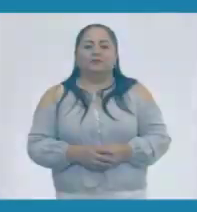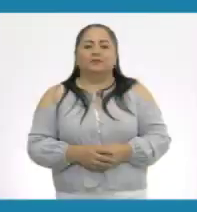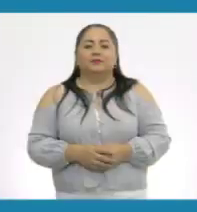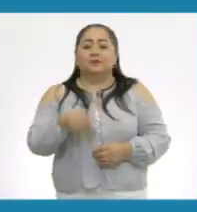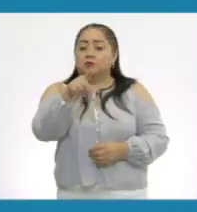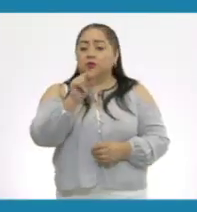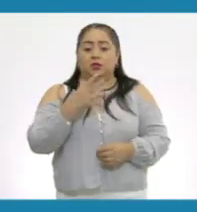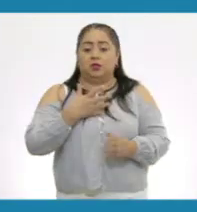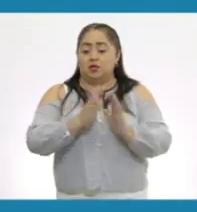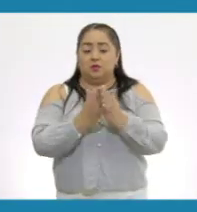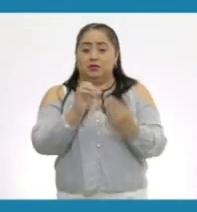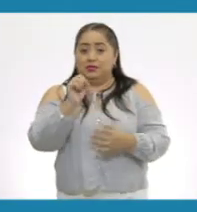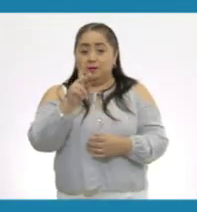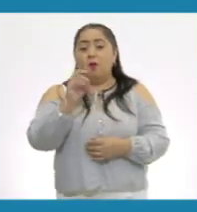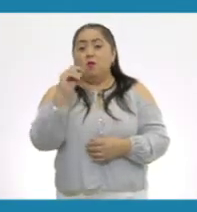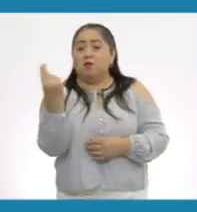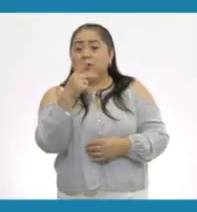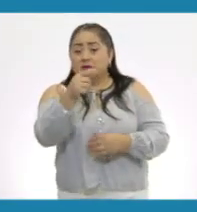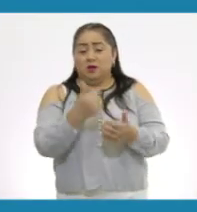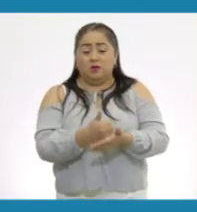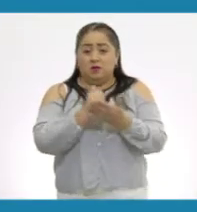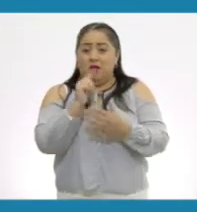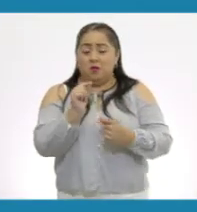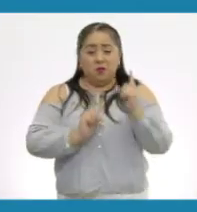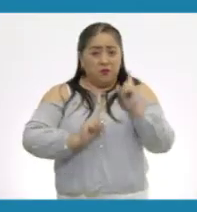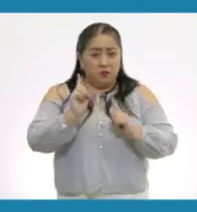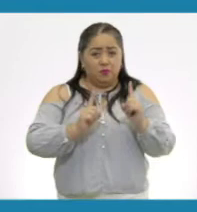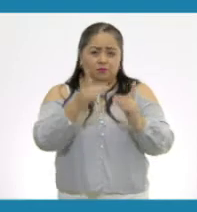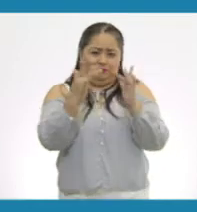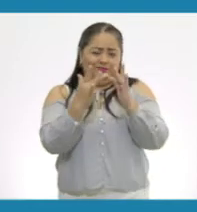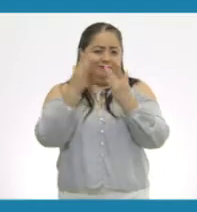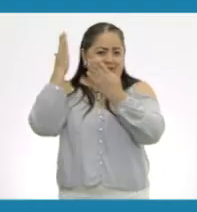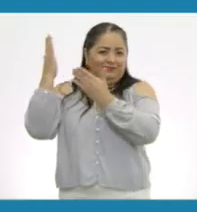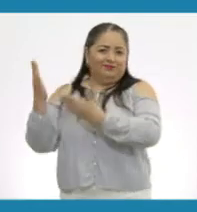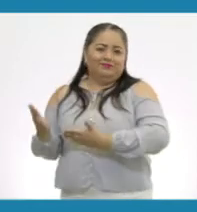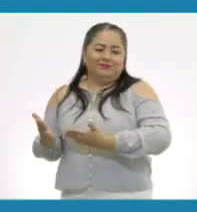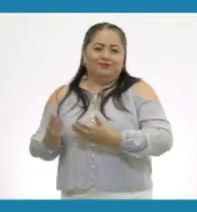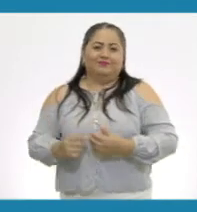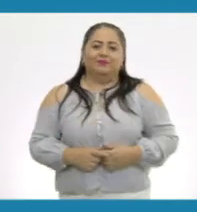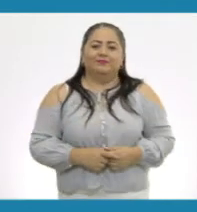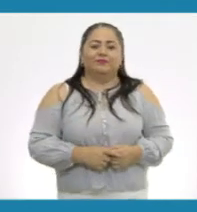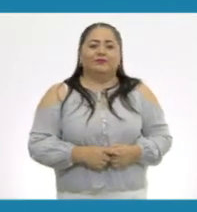Si no tienes el libro de texto o necesitas ayuda para resolver tus dudas, contáctanos.